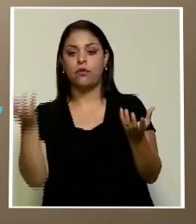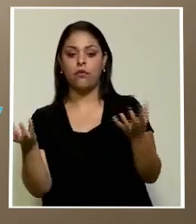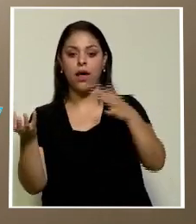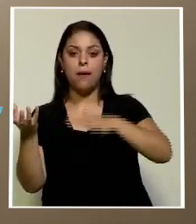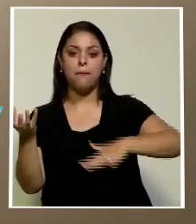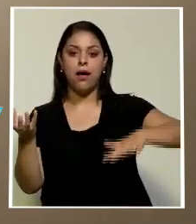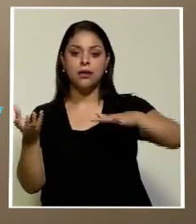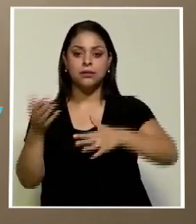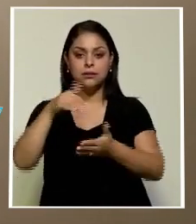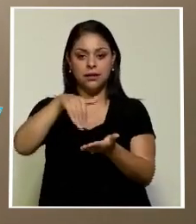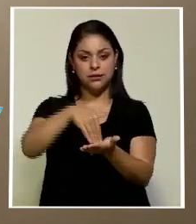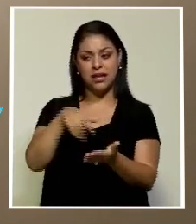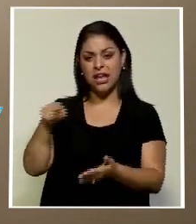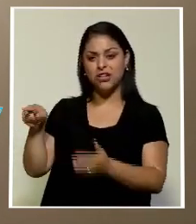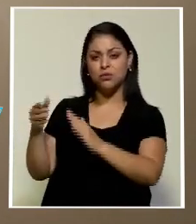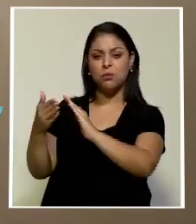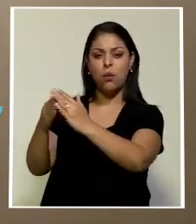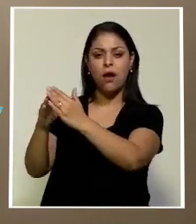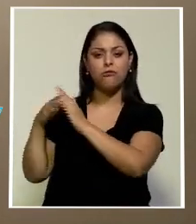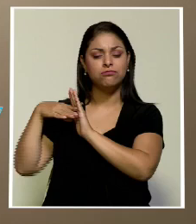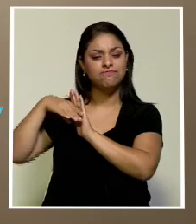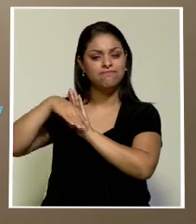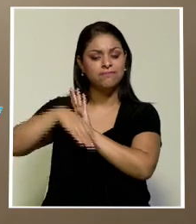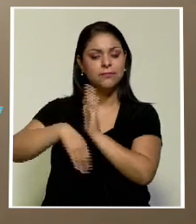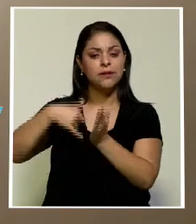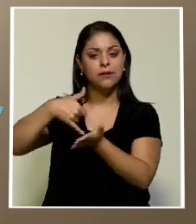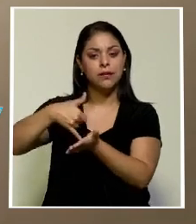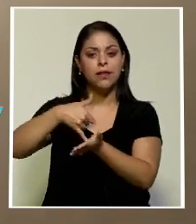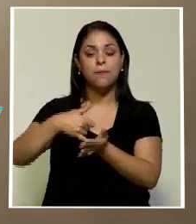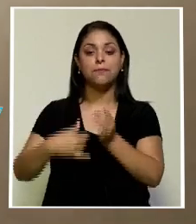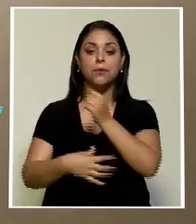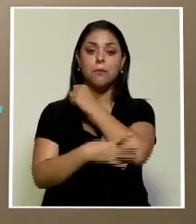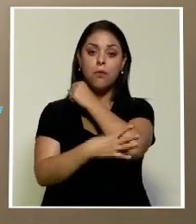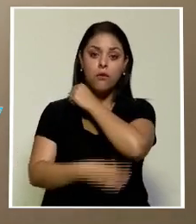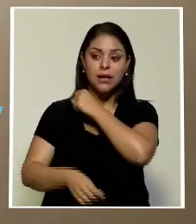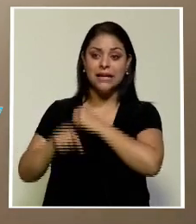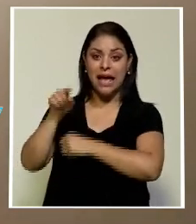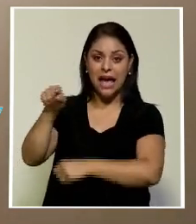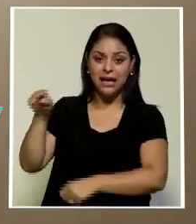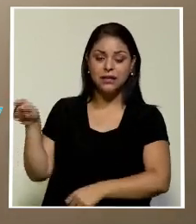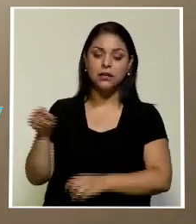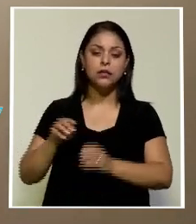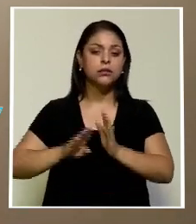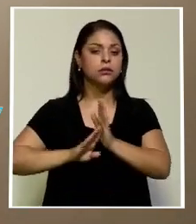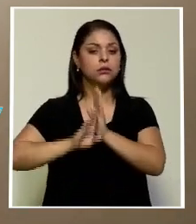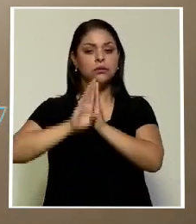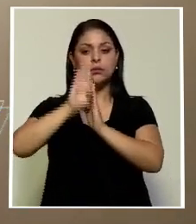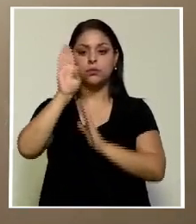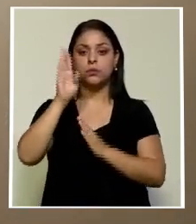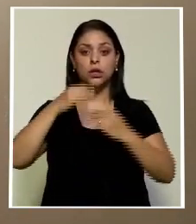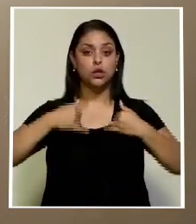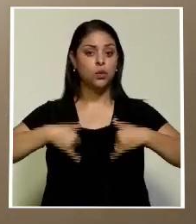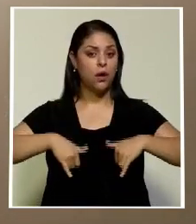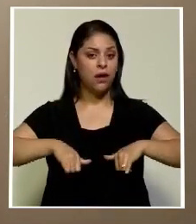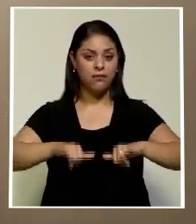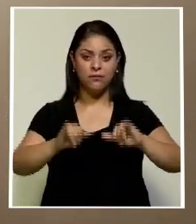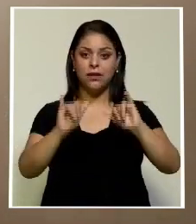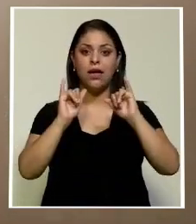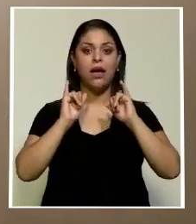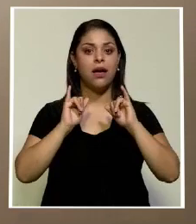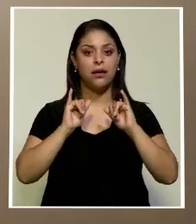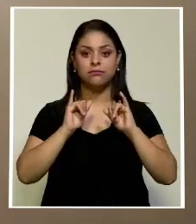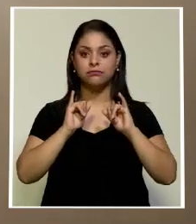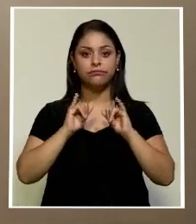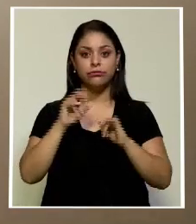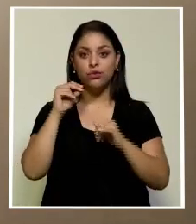estos pueblos son los que más han sufrido y más se han debilitado. La pobreza en estos ha aumentado y todavía no ha llegado ni siquiera a los niveles